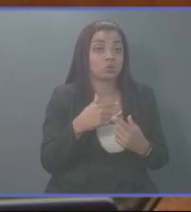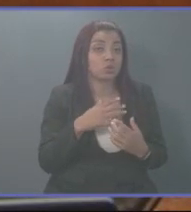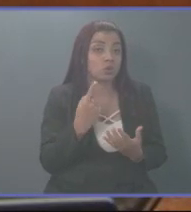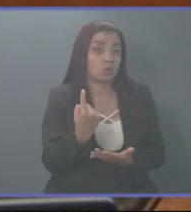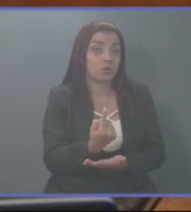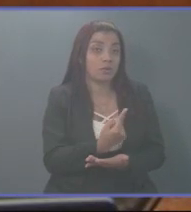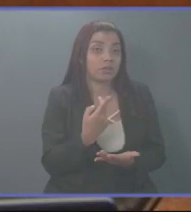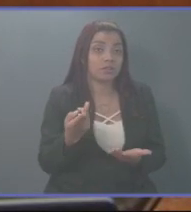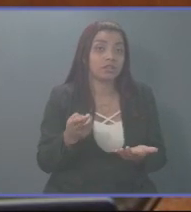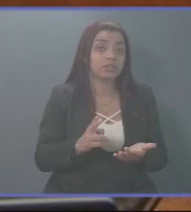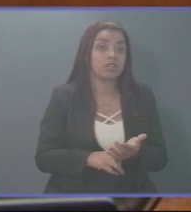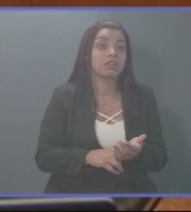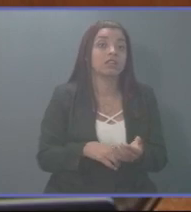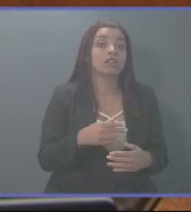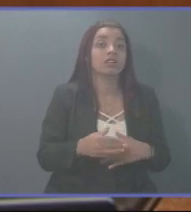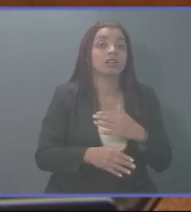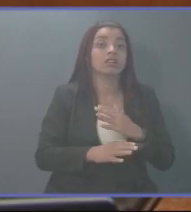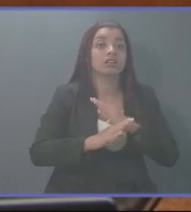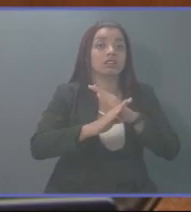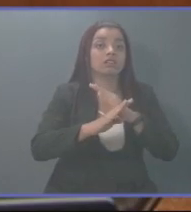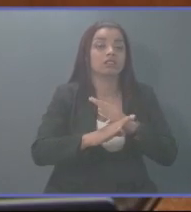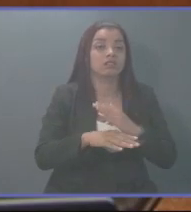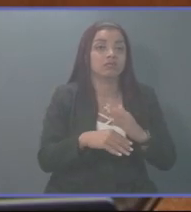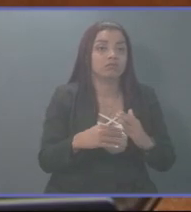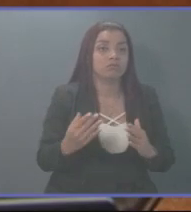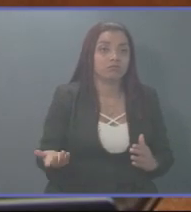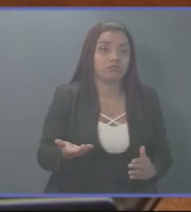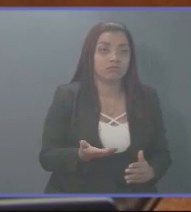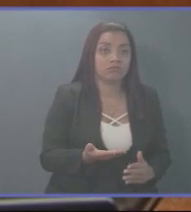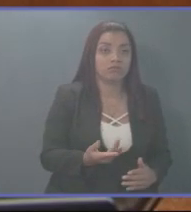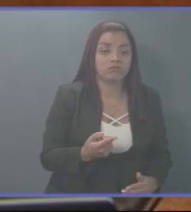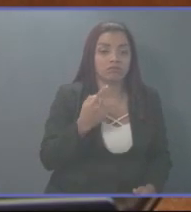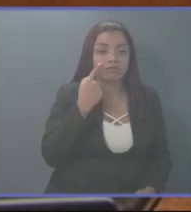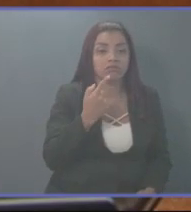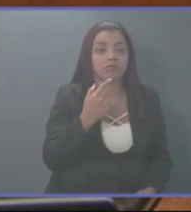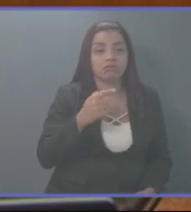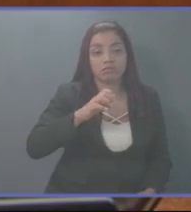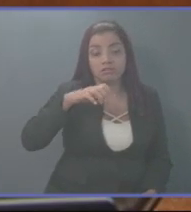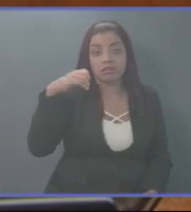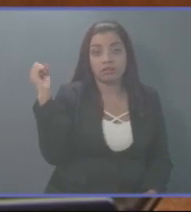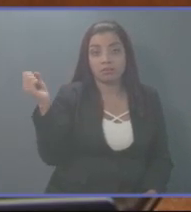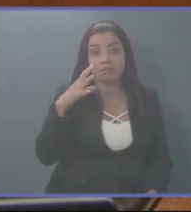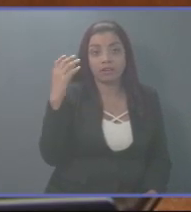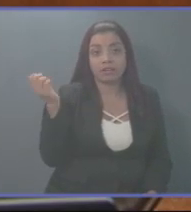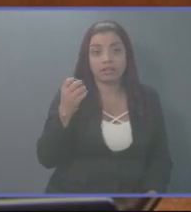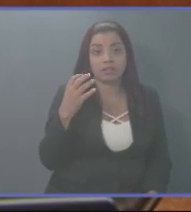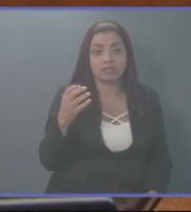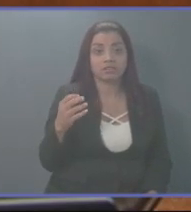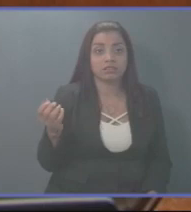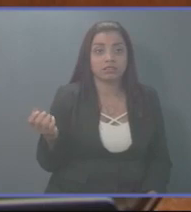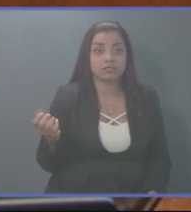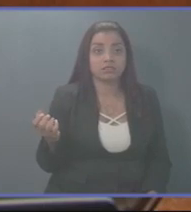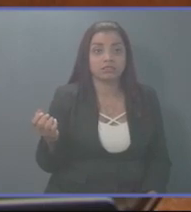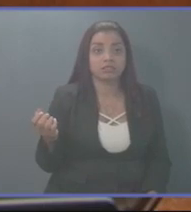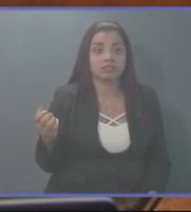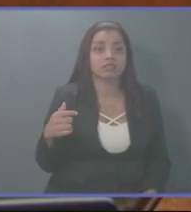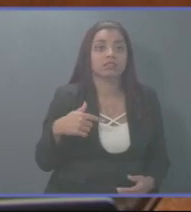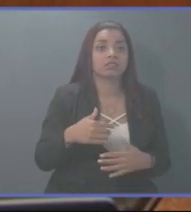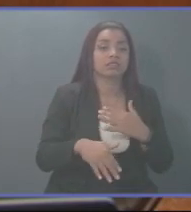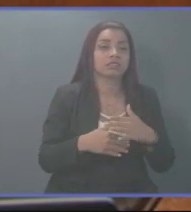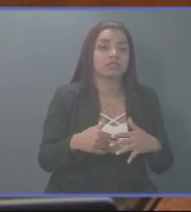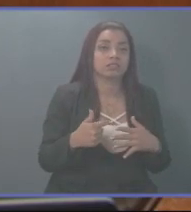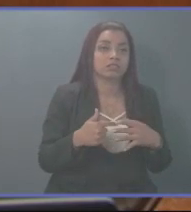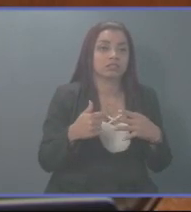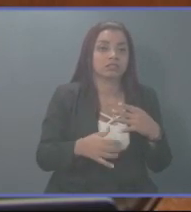que permitan prevenir y responder frente a emergencias en aquellas zonas donde se identifique un riesgo